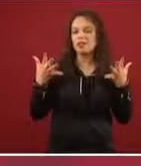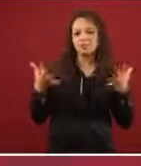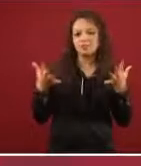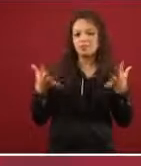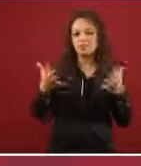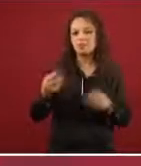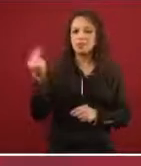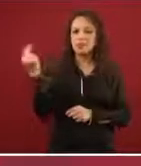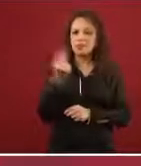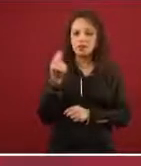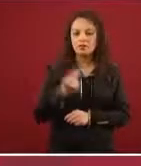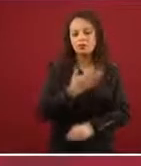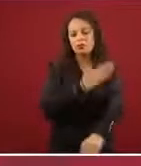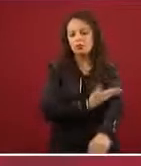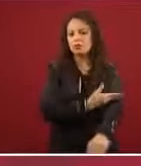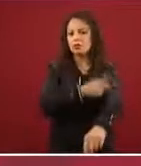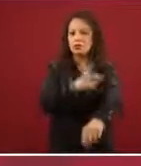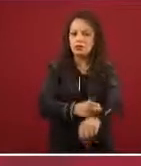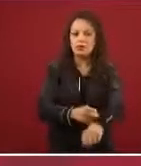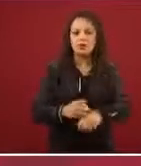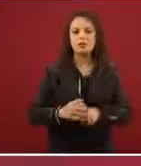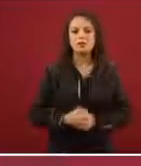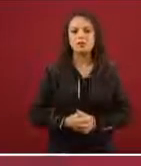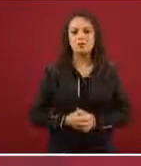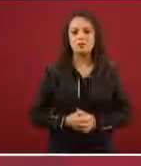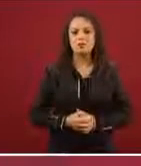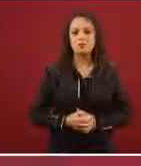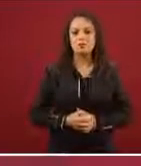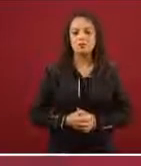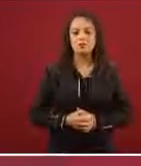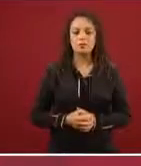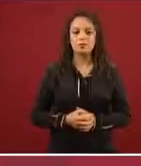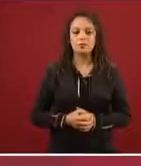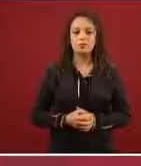haya honestidad, no acepta ya